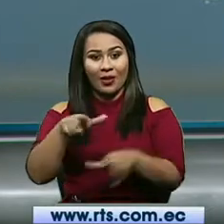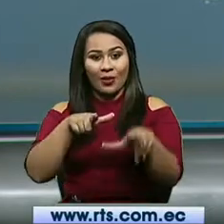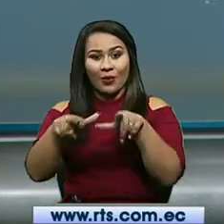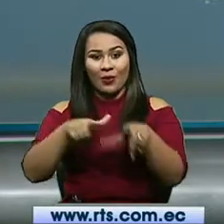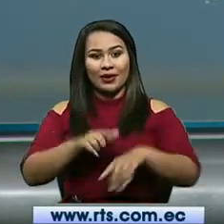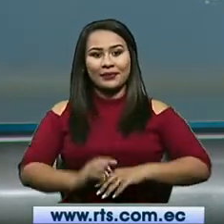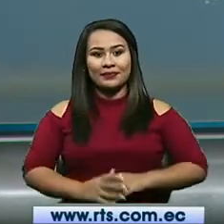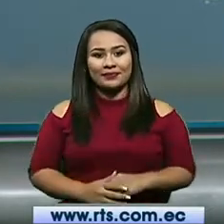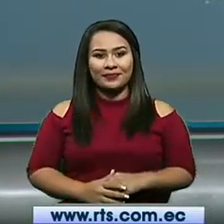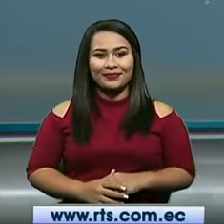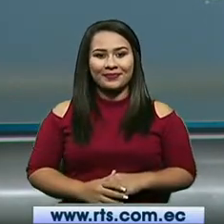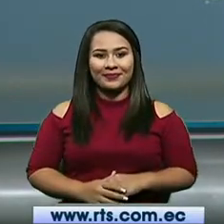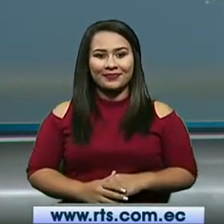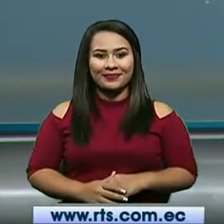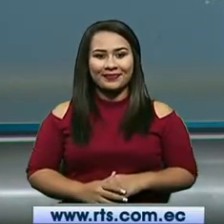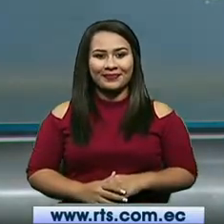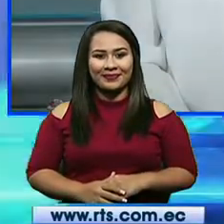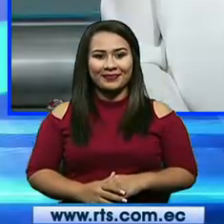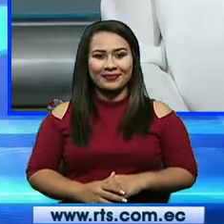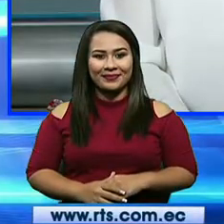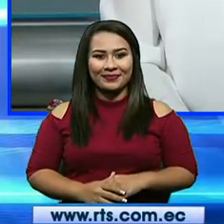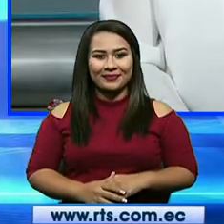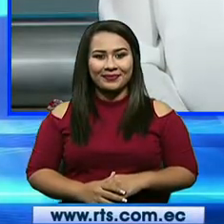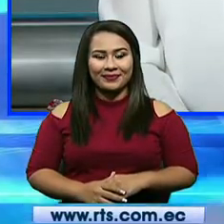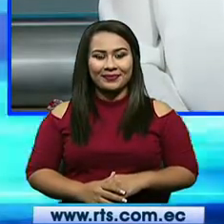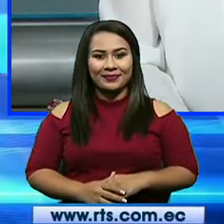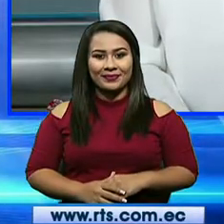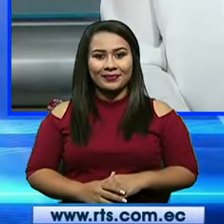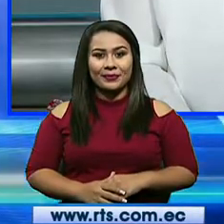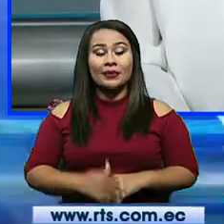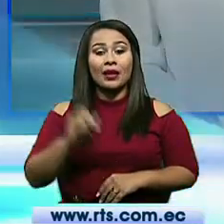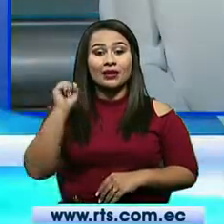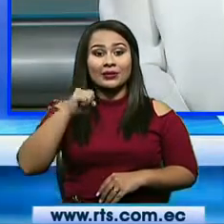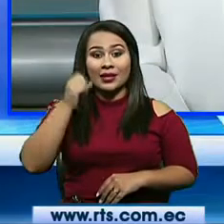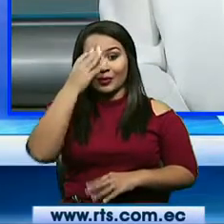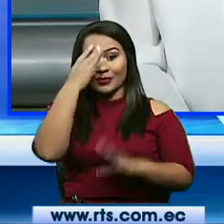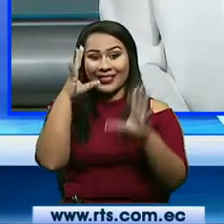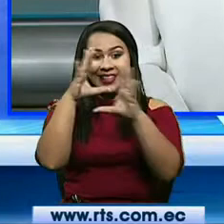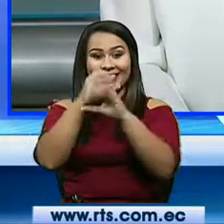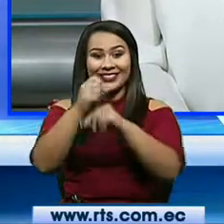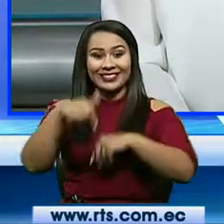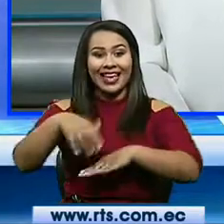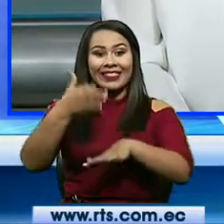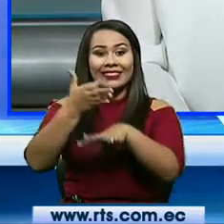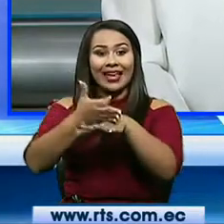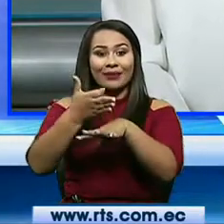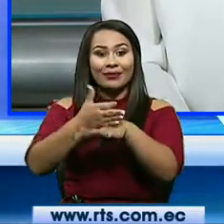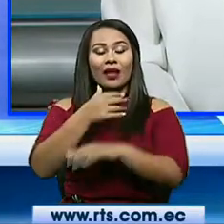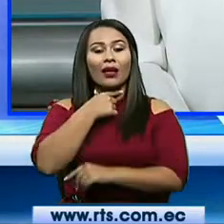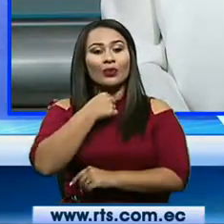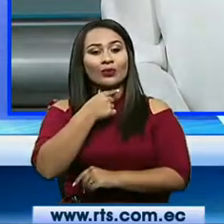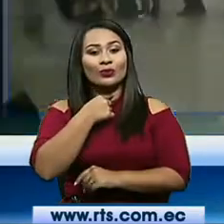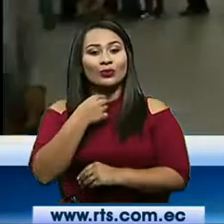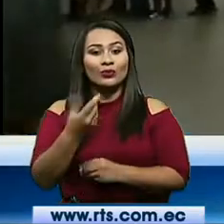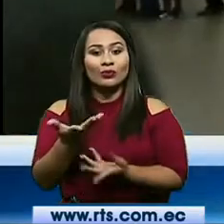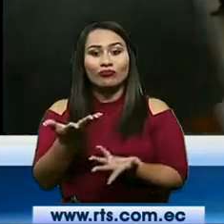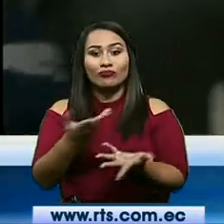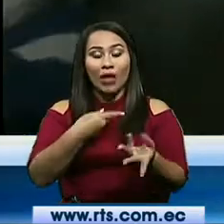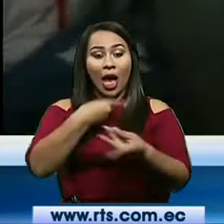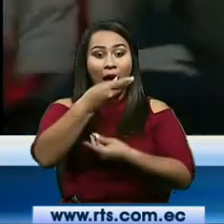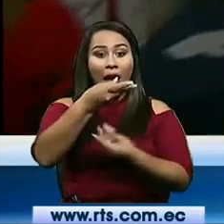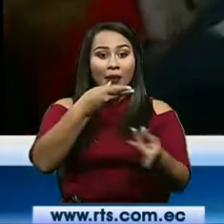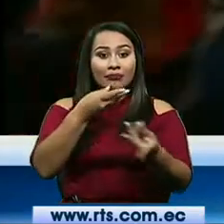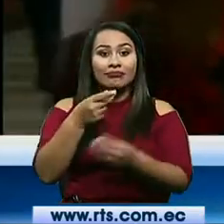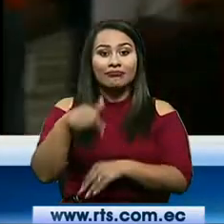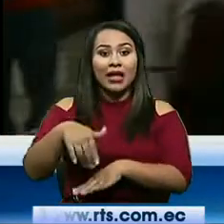Julio César, te escuchamos. Hola, ¿qué tal, amigos televidentes? Muy buenas noches, Luisa. Un gusto poder compartir contigo. Nosotros desde la